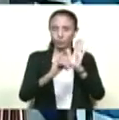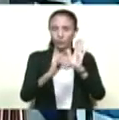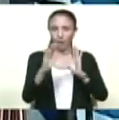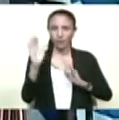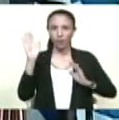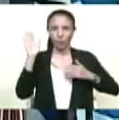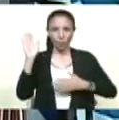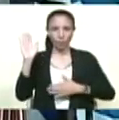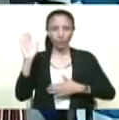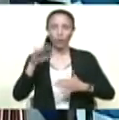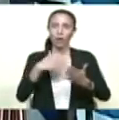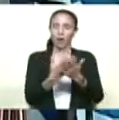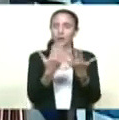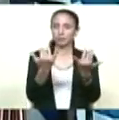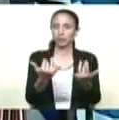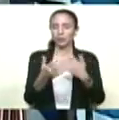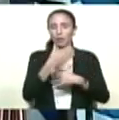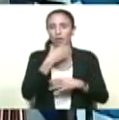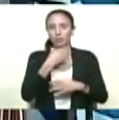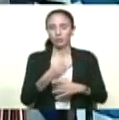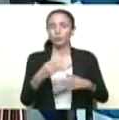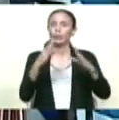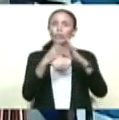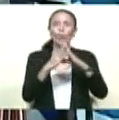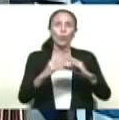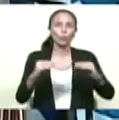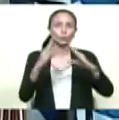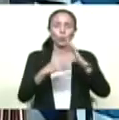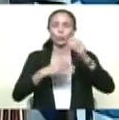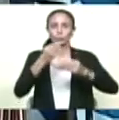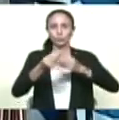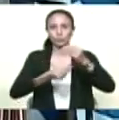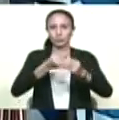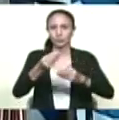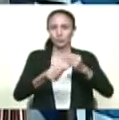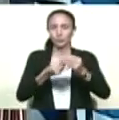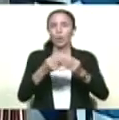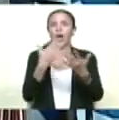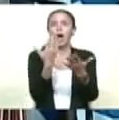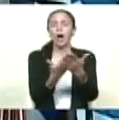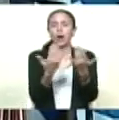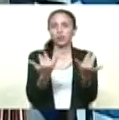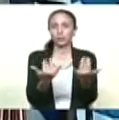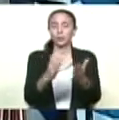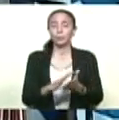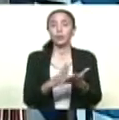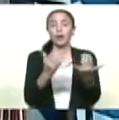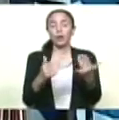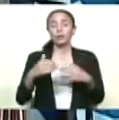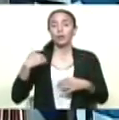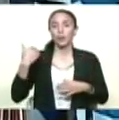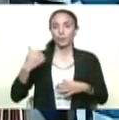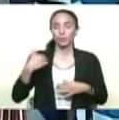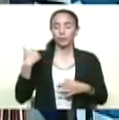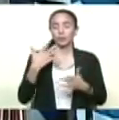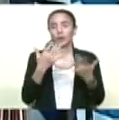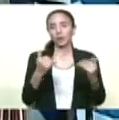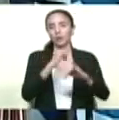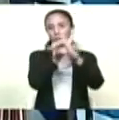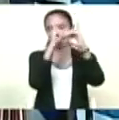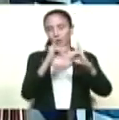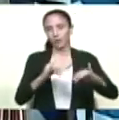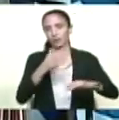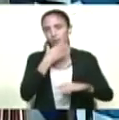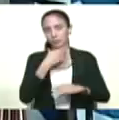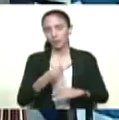fecha culminando el año 2017 aprovechando la oportunidad para darle una feliz navidad y un año